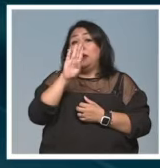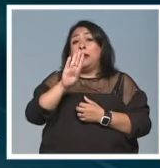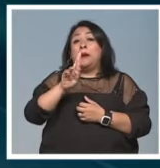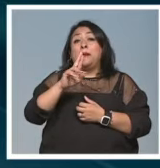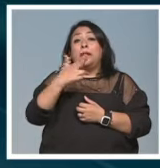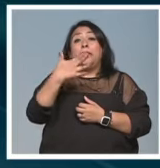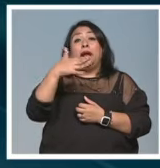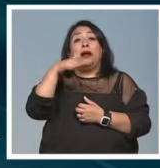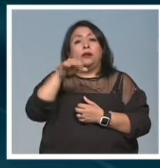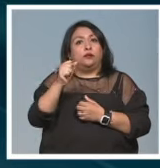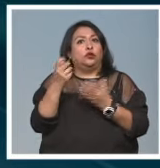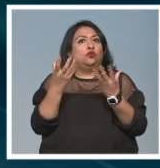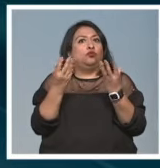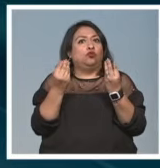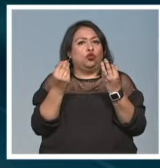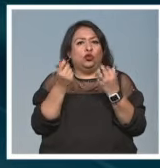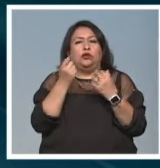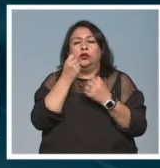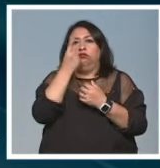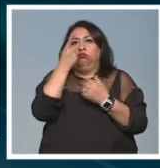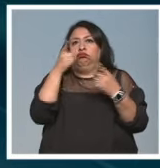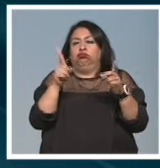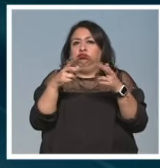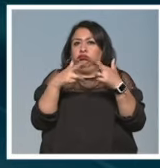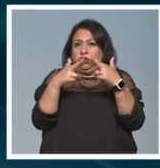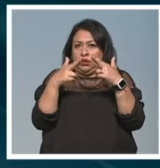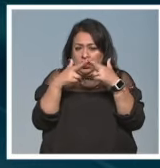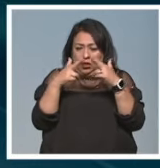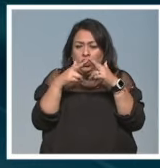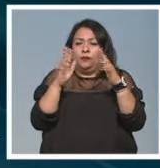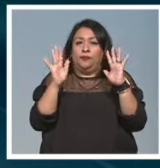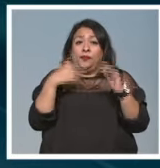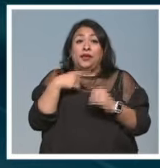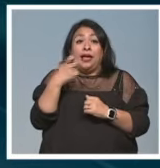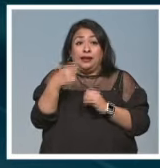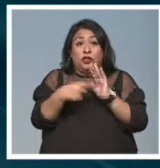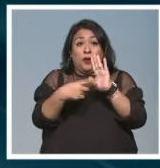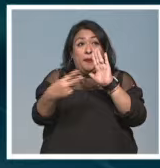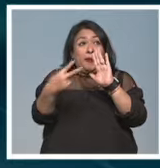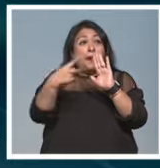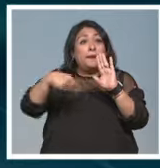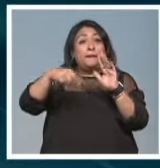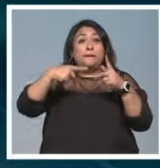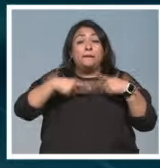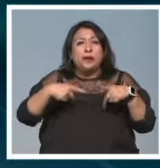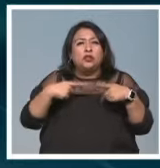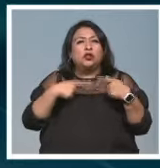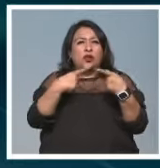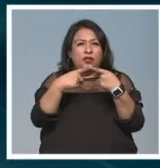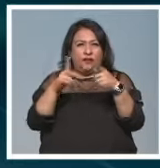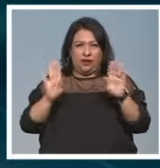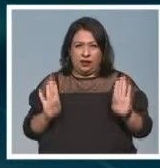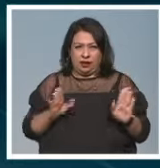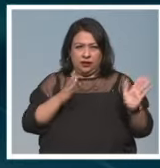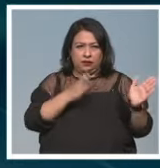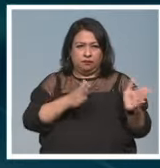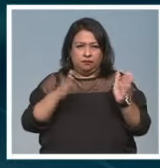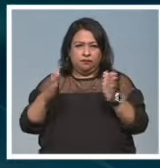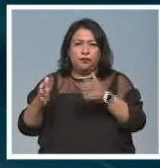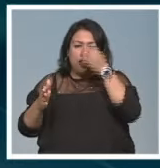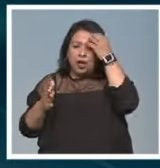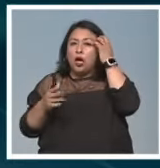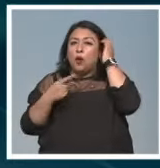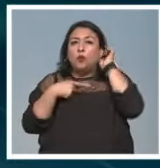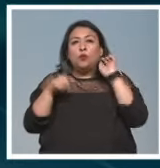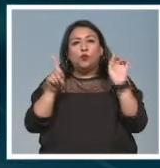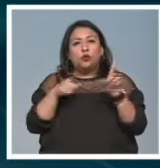muchísima música religiosa también. Y bueno, entonces es una manera de mostrarle al público las diferentes facetas de la